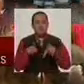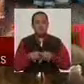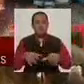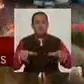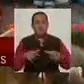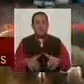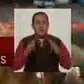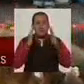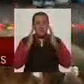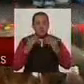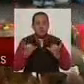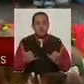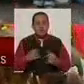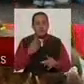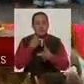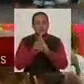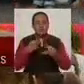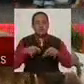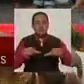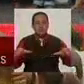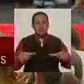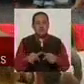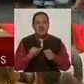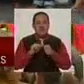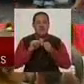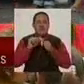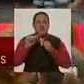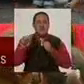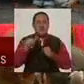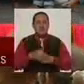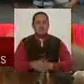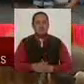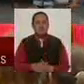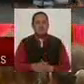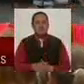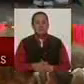atención, se hace presente en esta zona tan lejana,